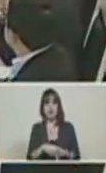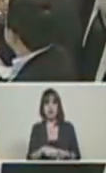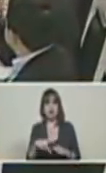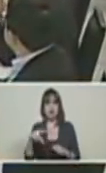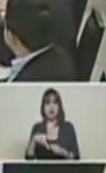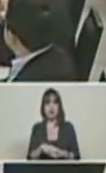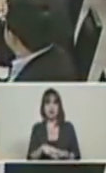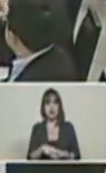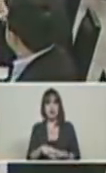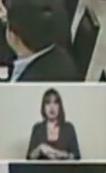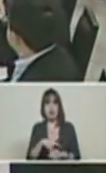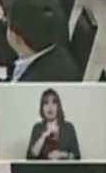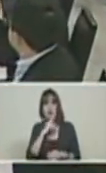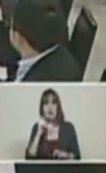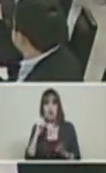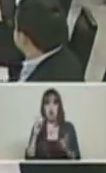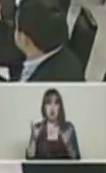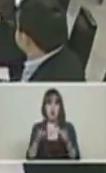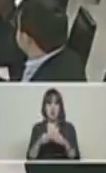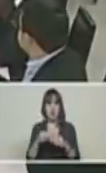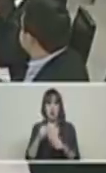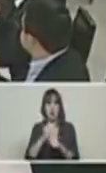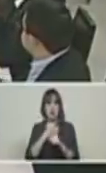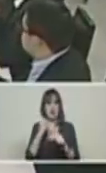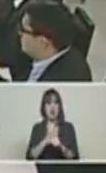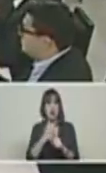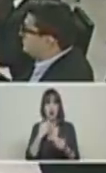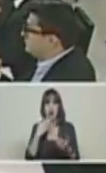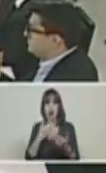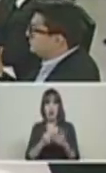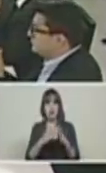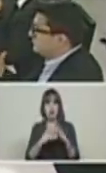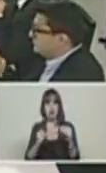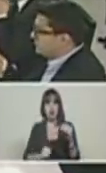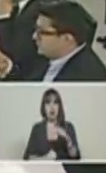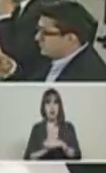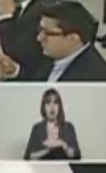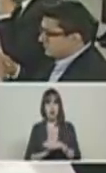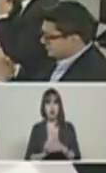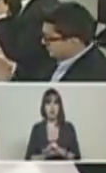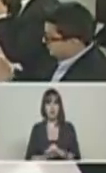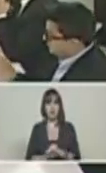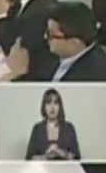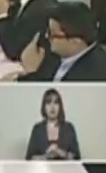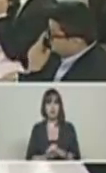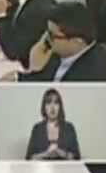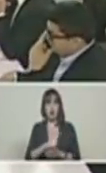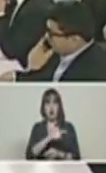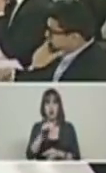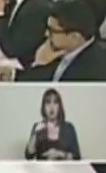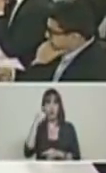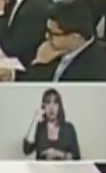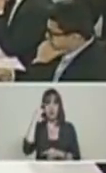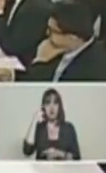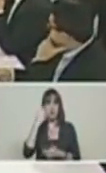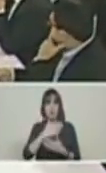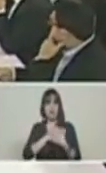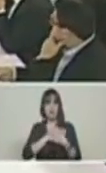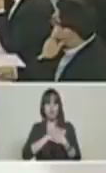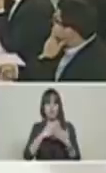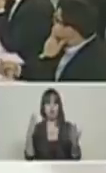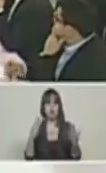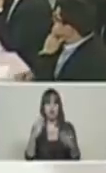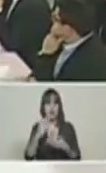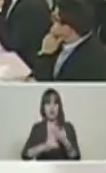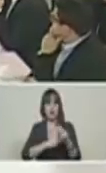llamados sindicaleros. Gracias por todo el apoyo. Y saben que conmigo cuentan para